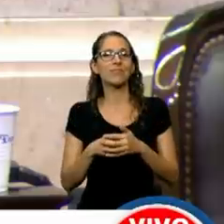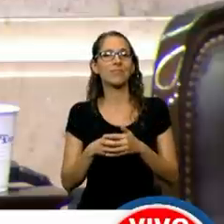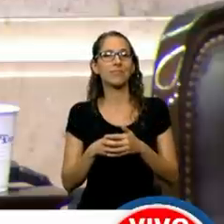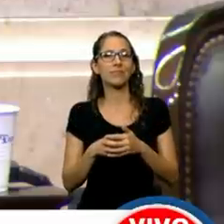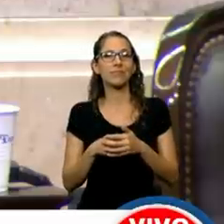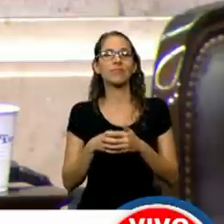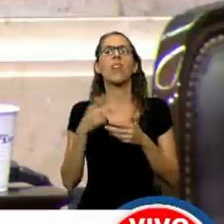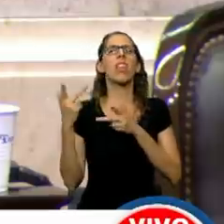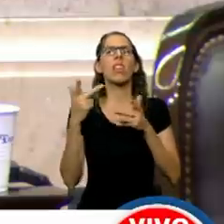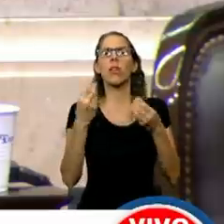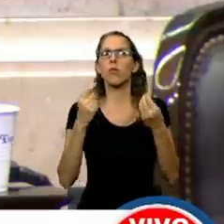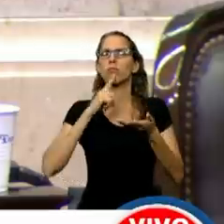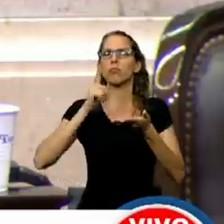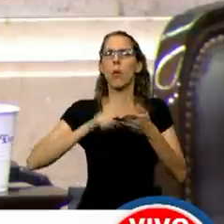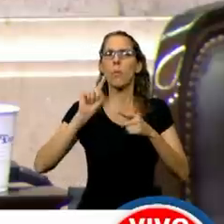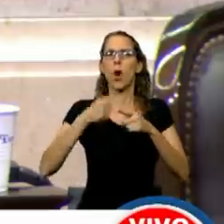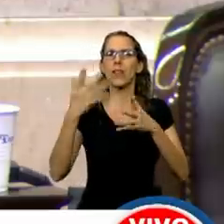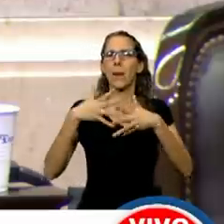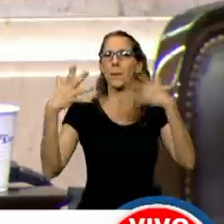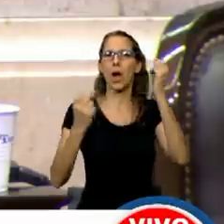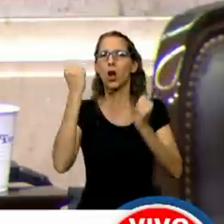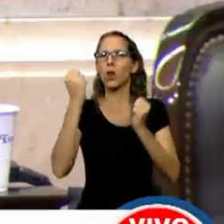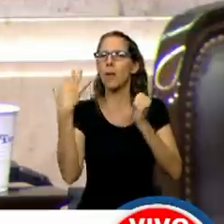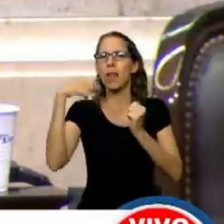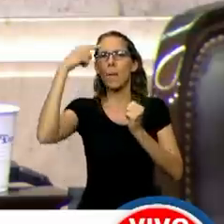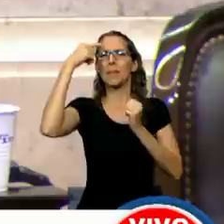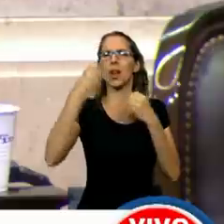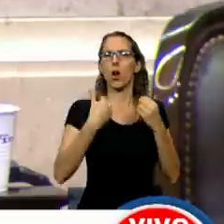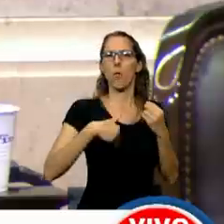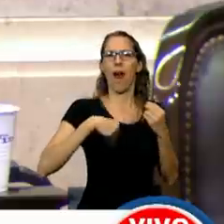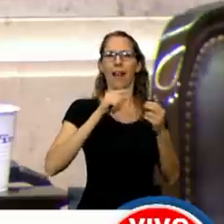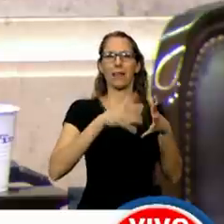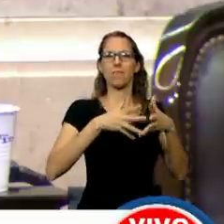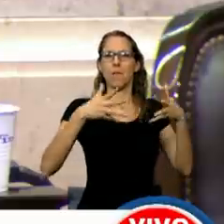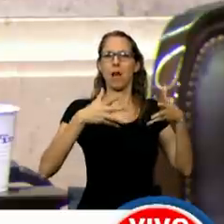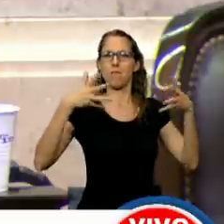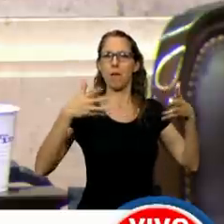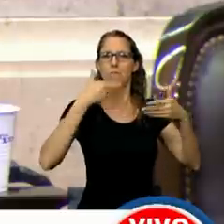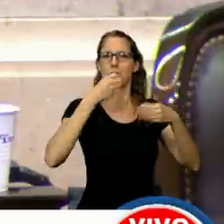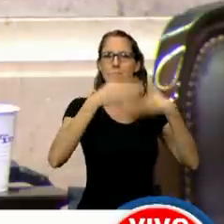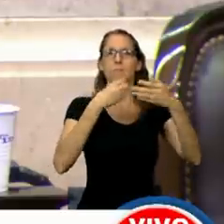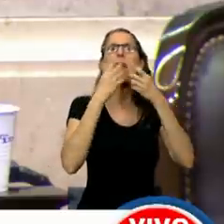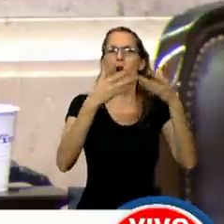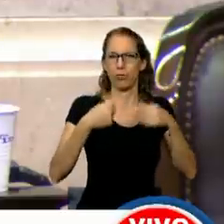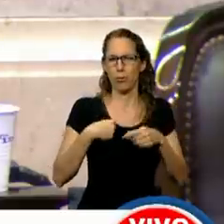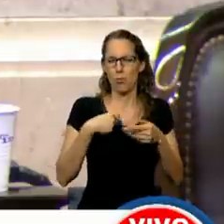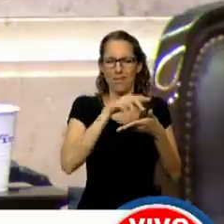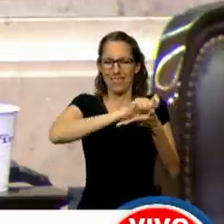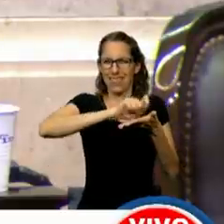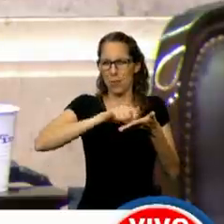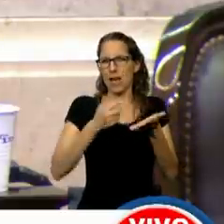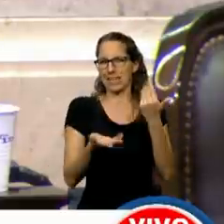las políticas macroeconómicas tienen que ser con crecimiento y voy a terminar y redondea voy a cortar un poco pelo